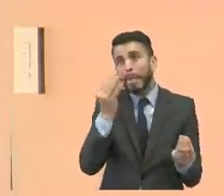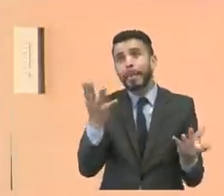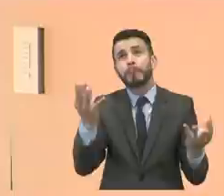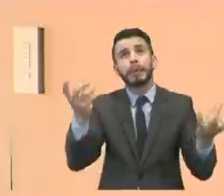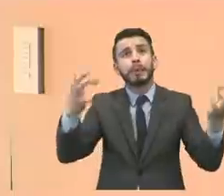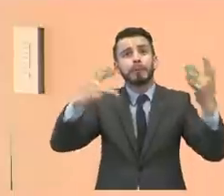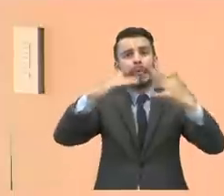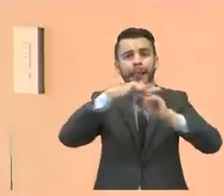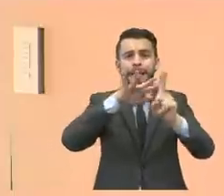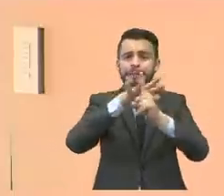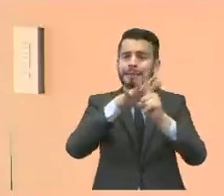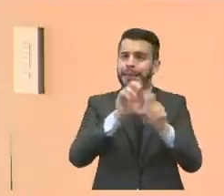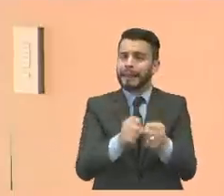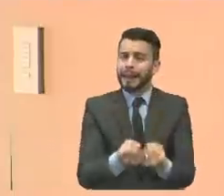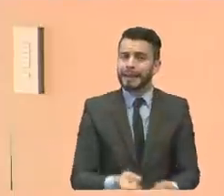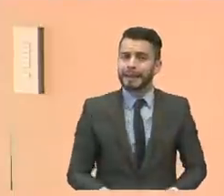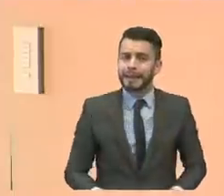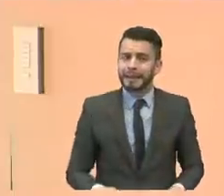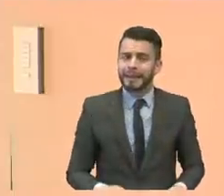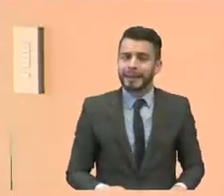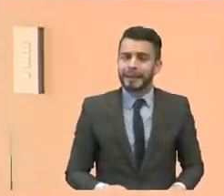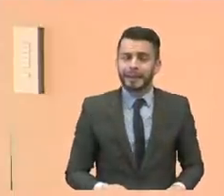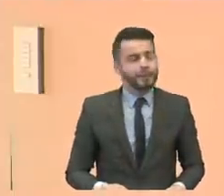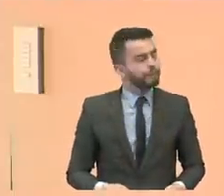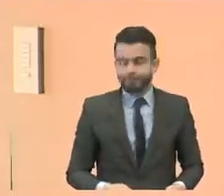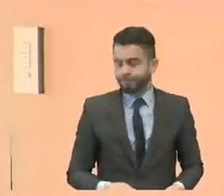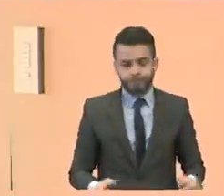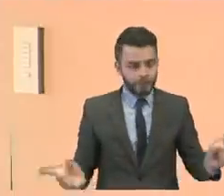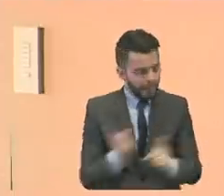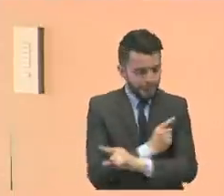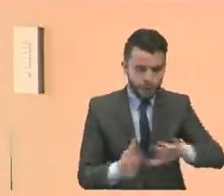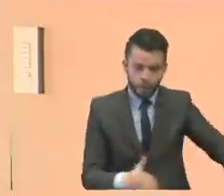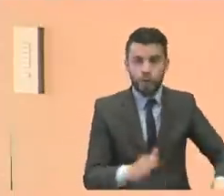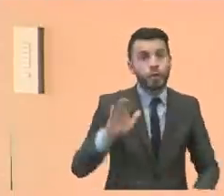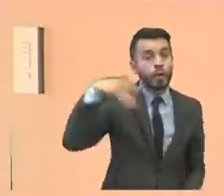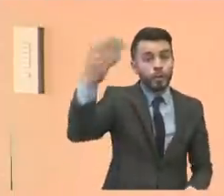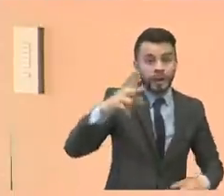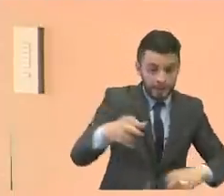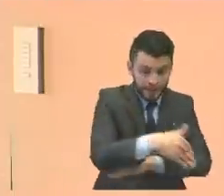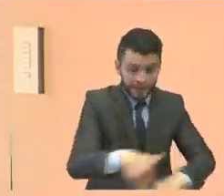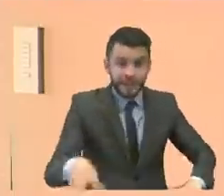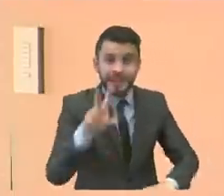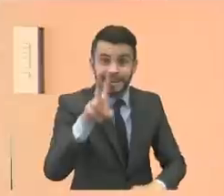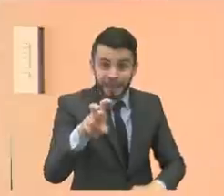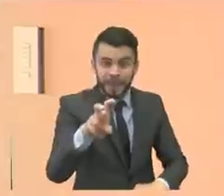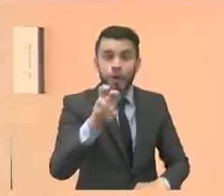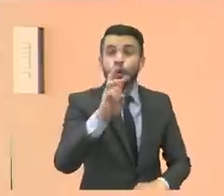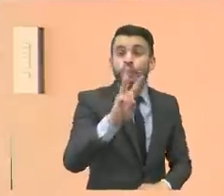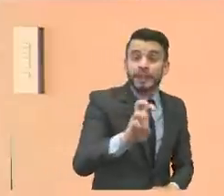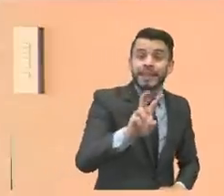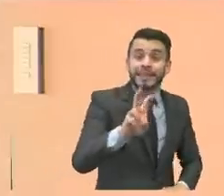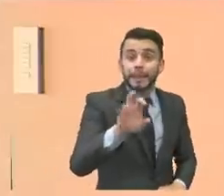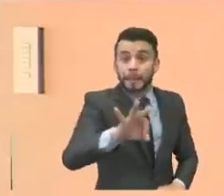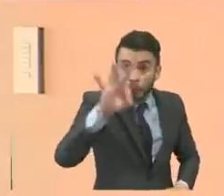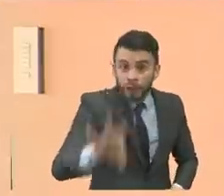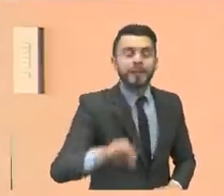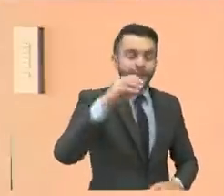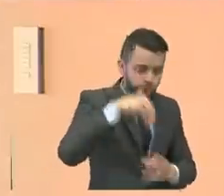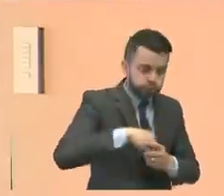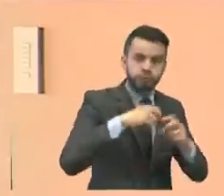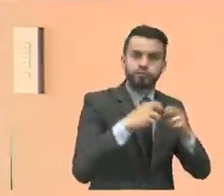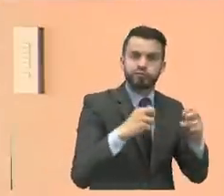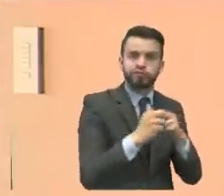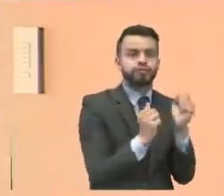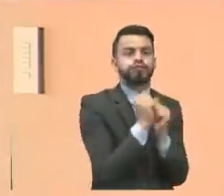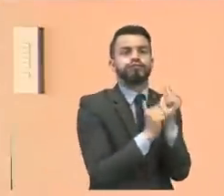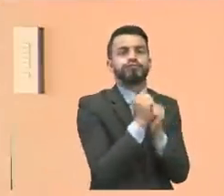limpias. El nuevo corredor verde séptimo va a garantizar que el 87% de los viajes, por lo menos, sean limpios y sostenibles.